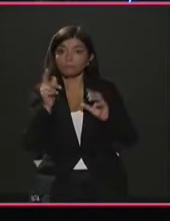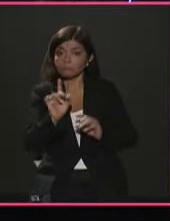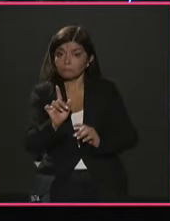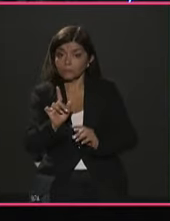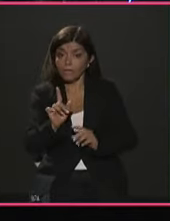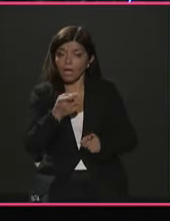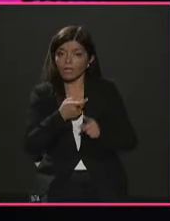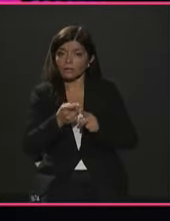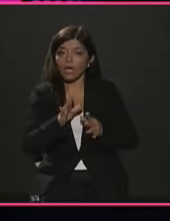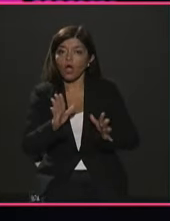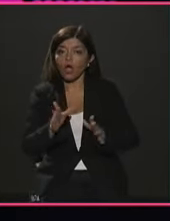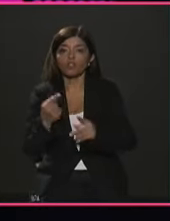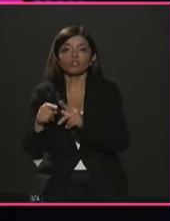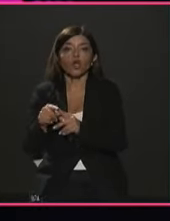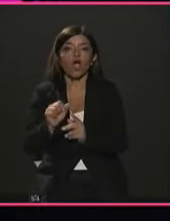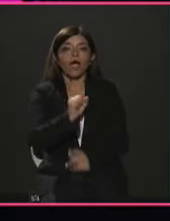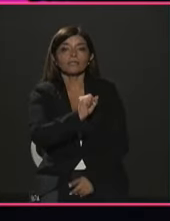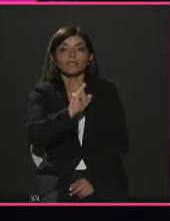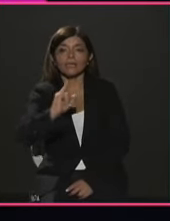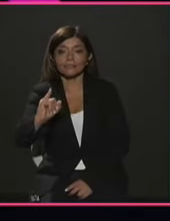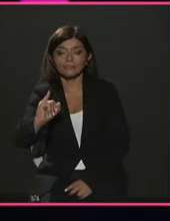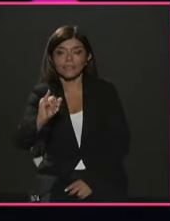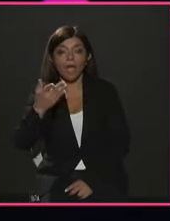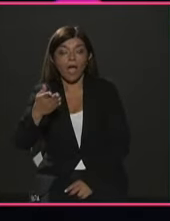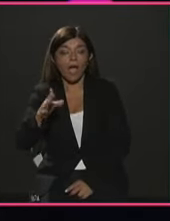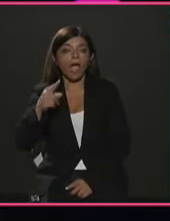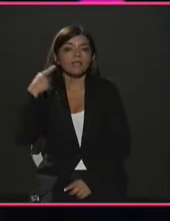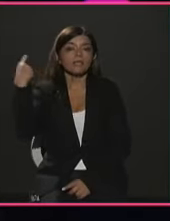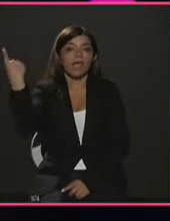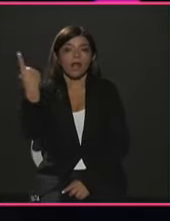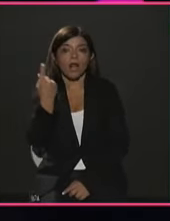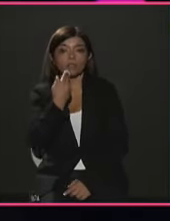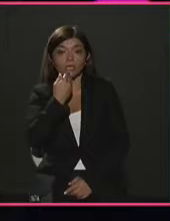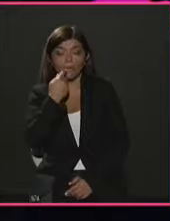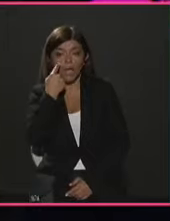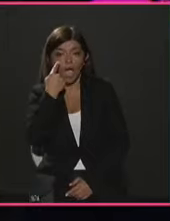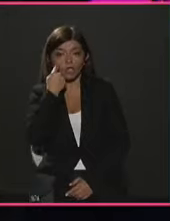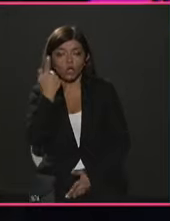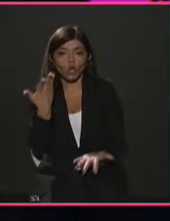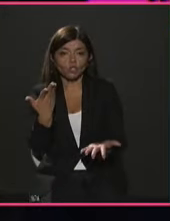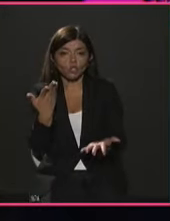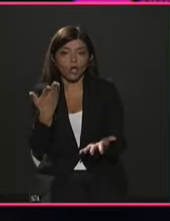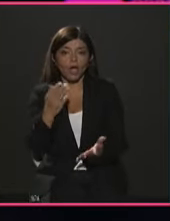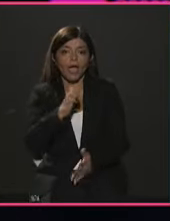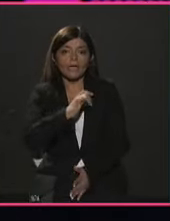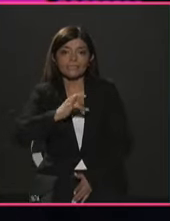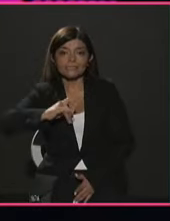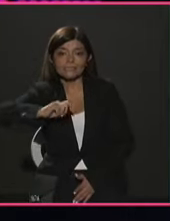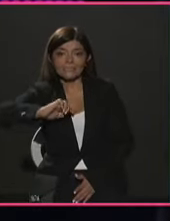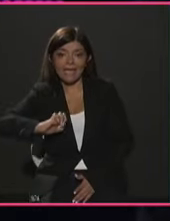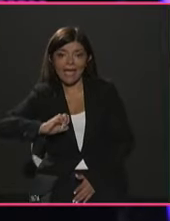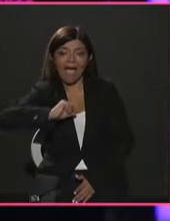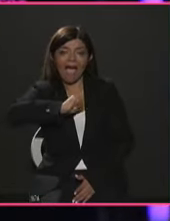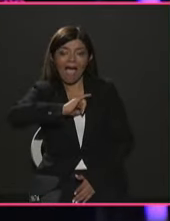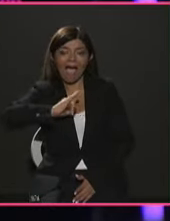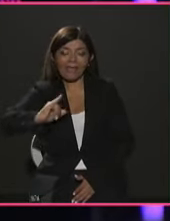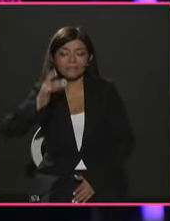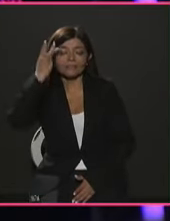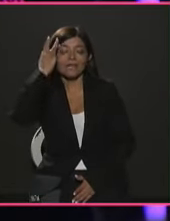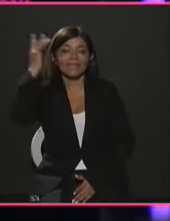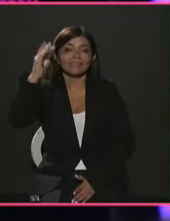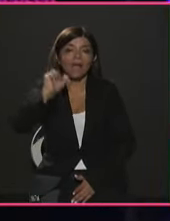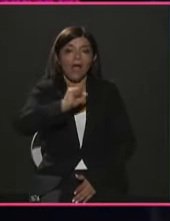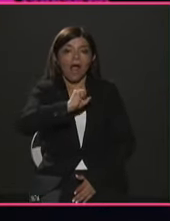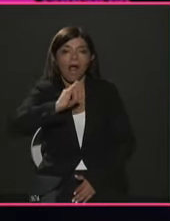climático es la Inteligencia artificial general o también conocida como un